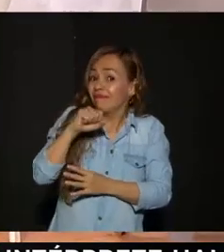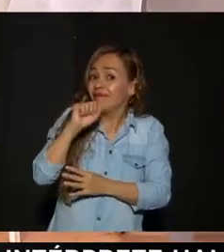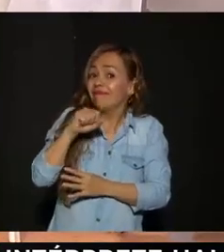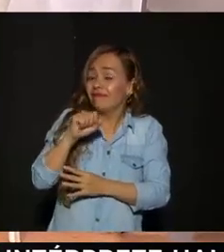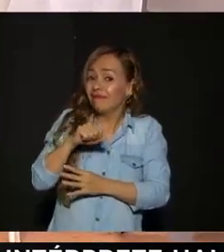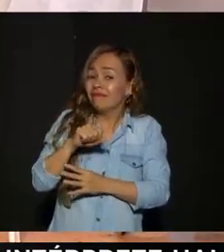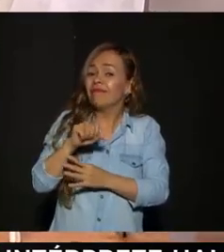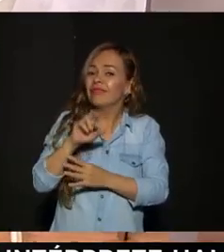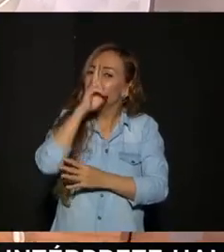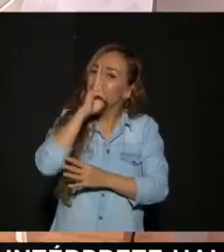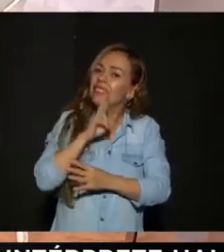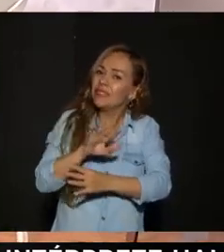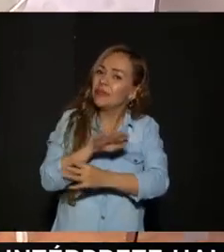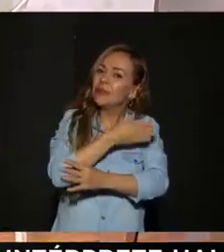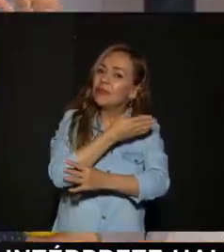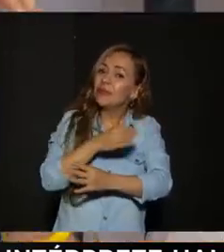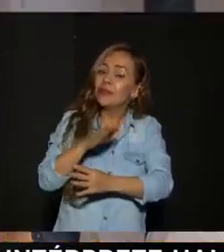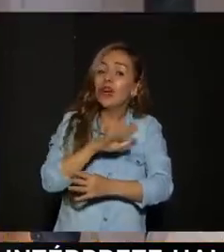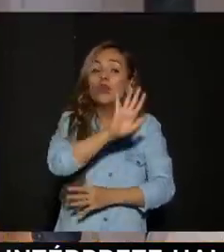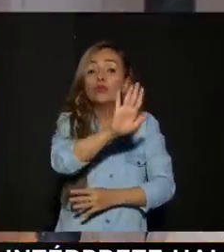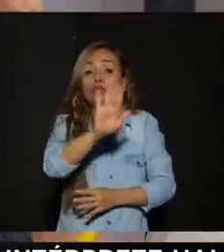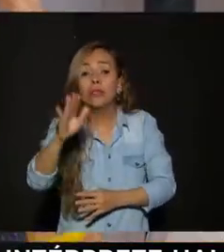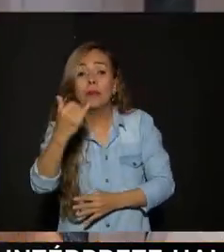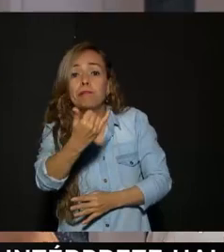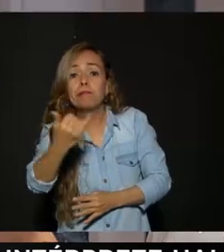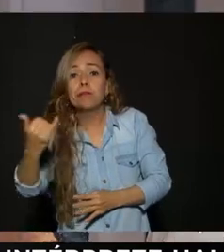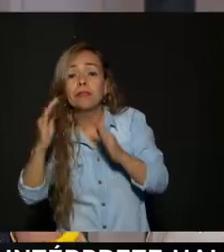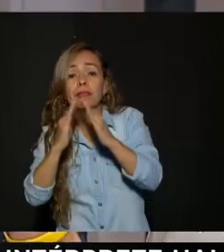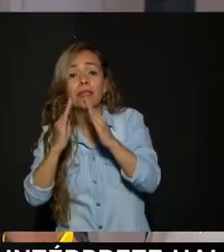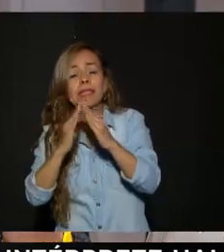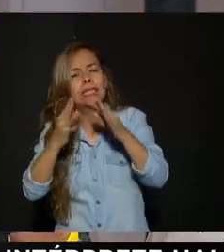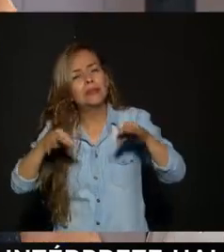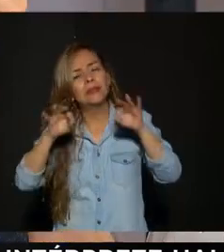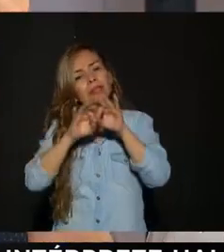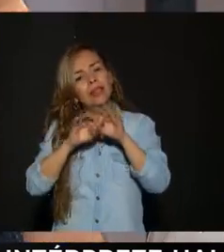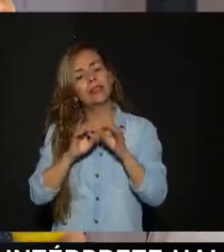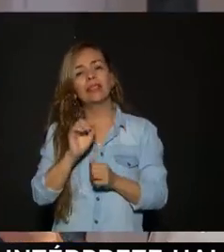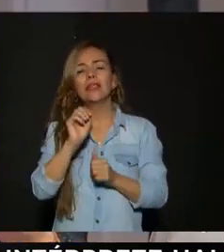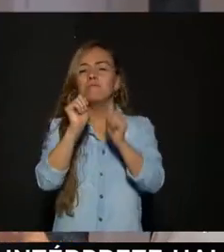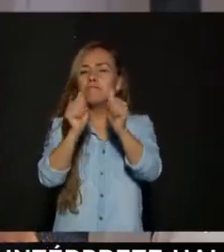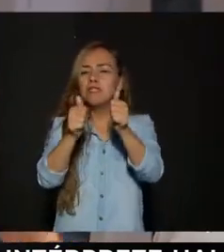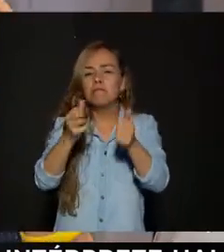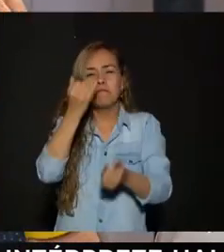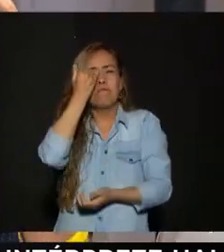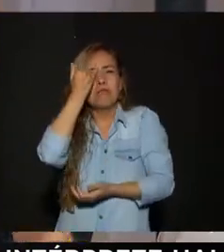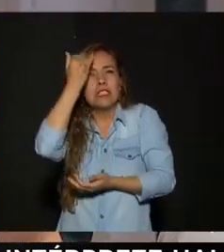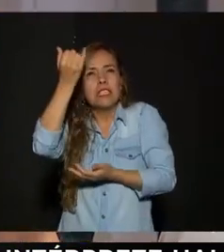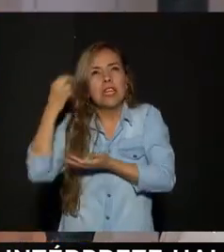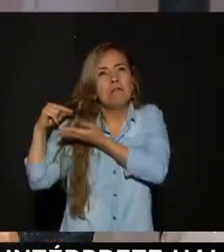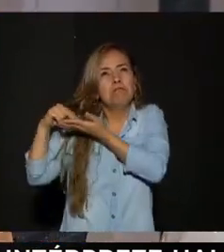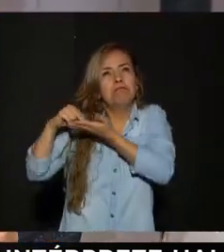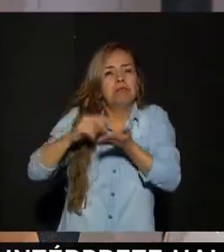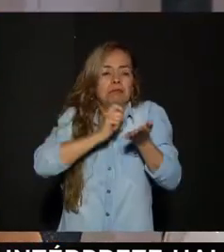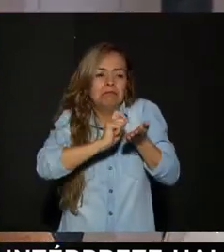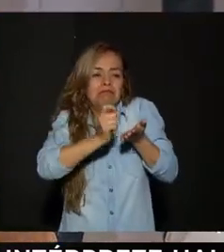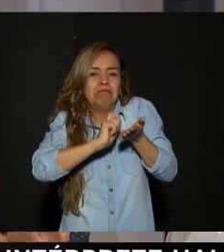Entender en las casas algo muy importante. Somos autores, los niños son autores, los niños saben pensar, los niños saben crear,